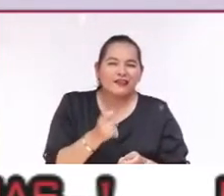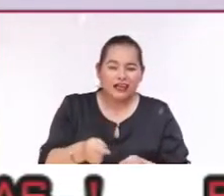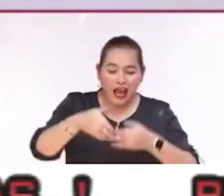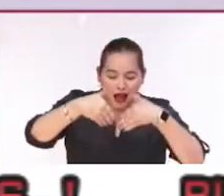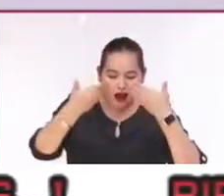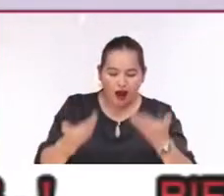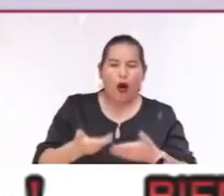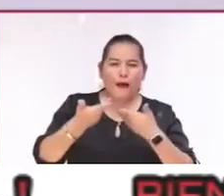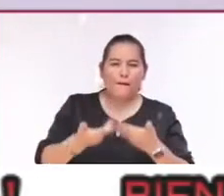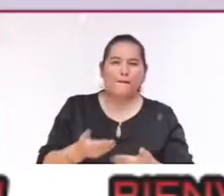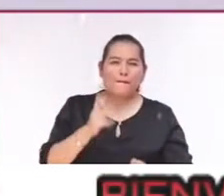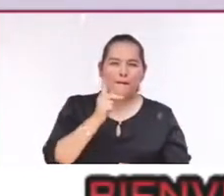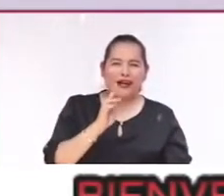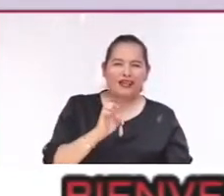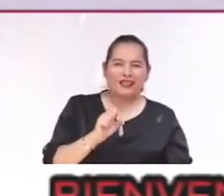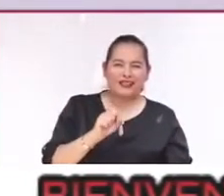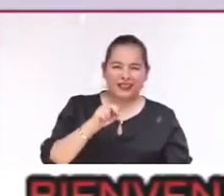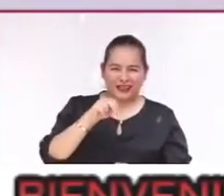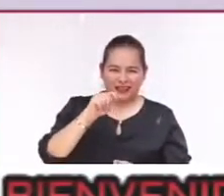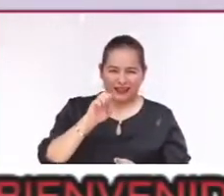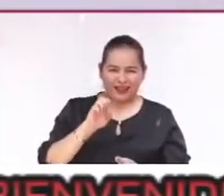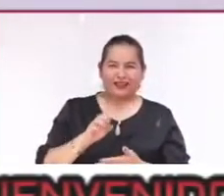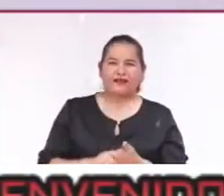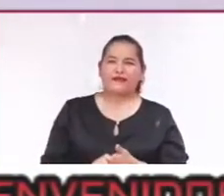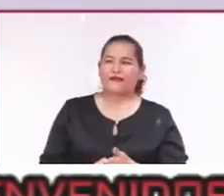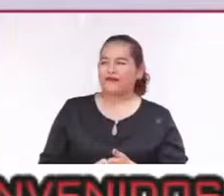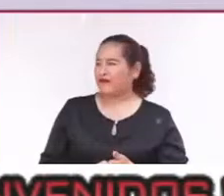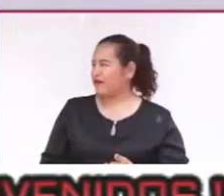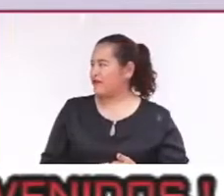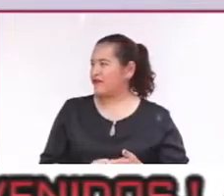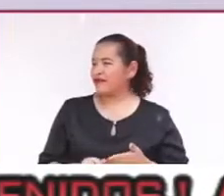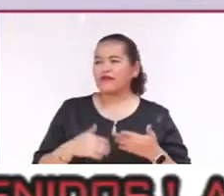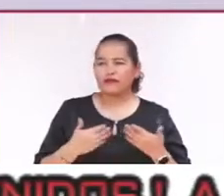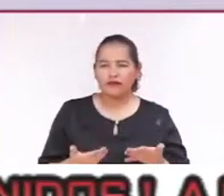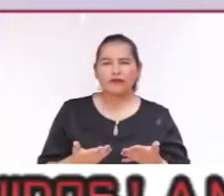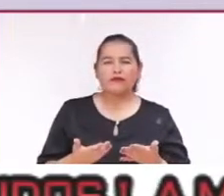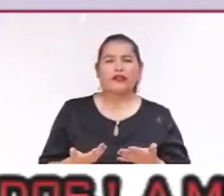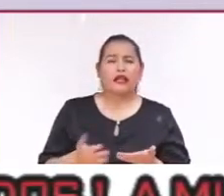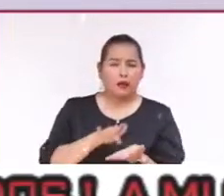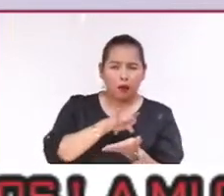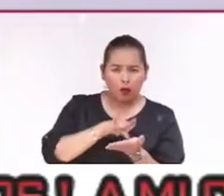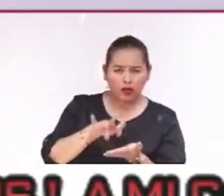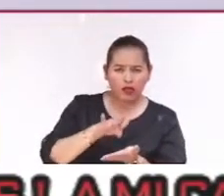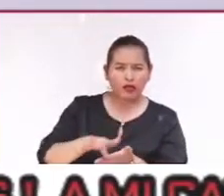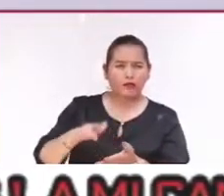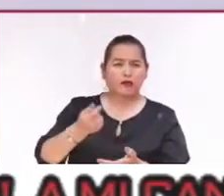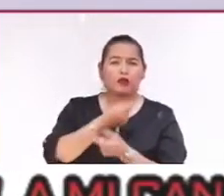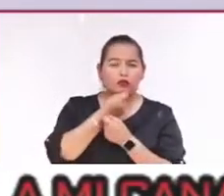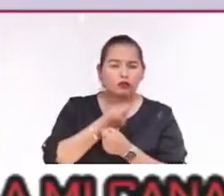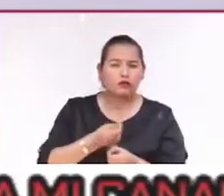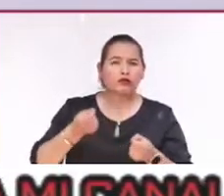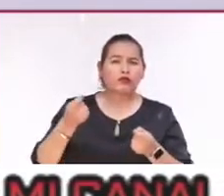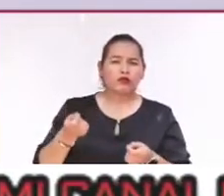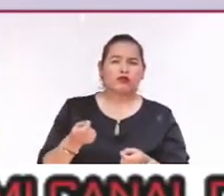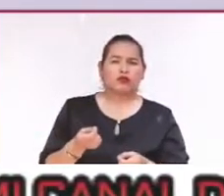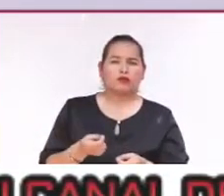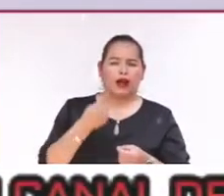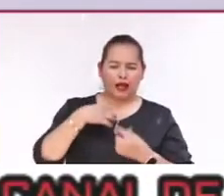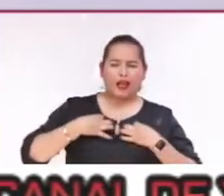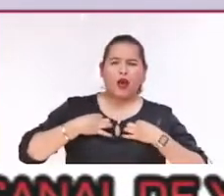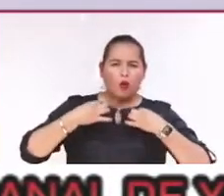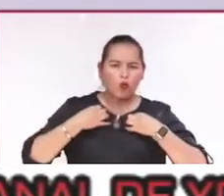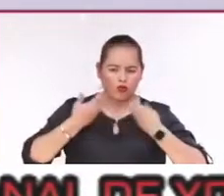a las niñas, a sus familias, para que tengan útiles y uniformes, para que tengan para llegar desayunados